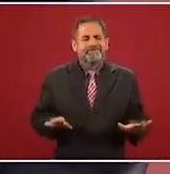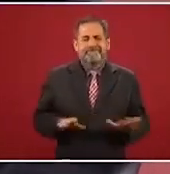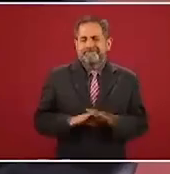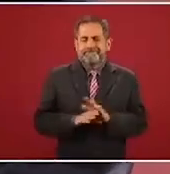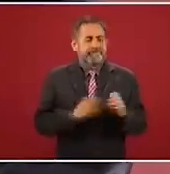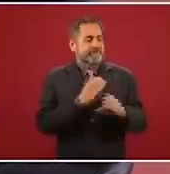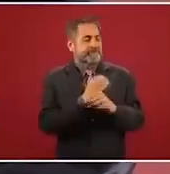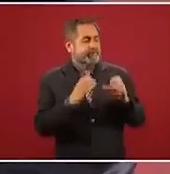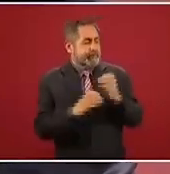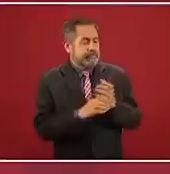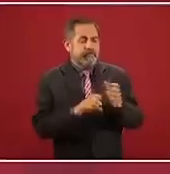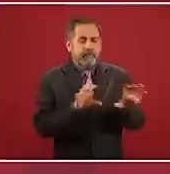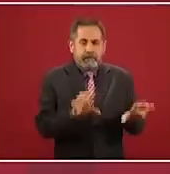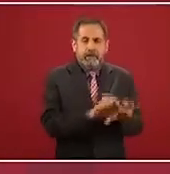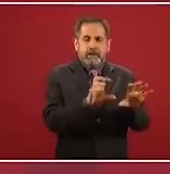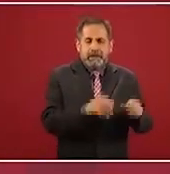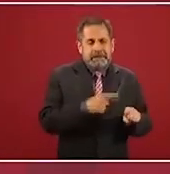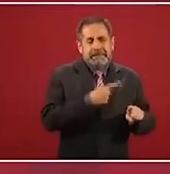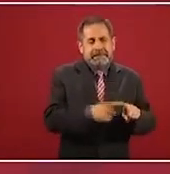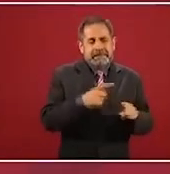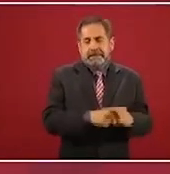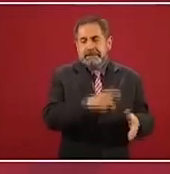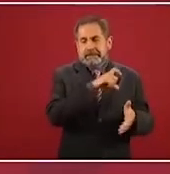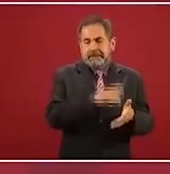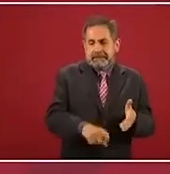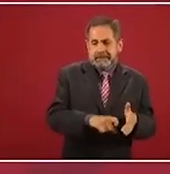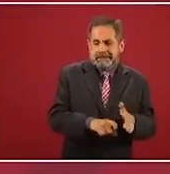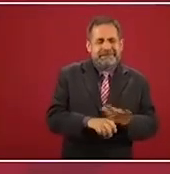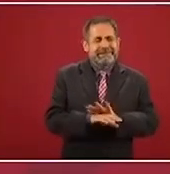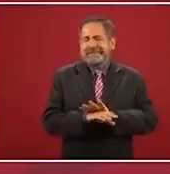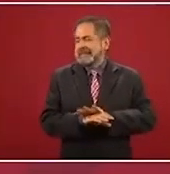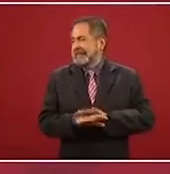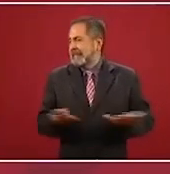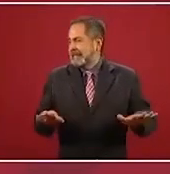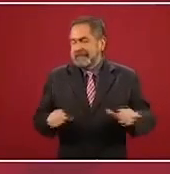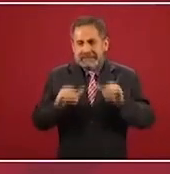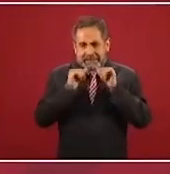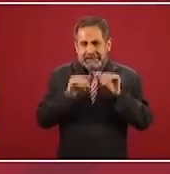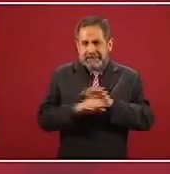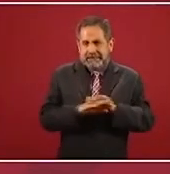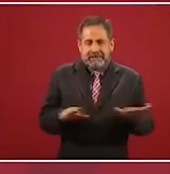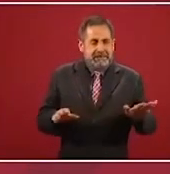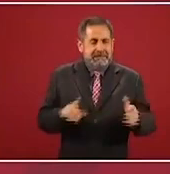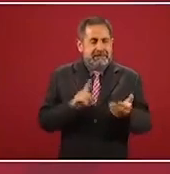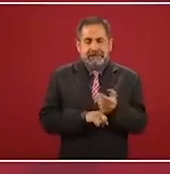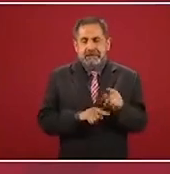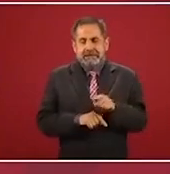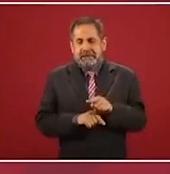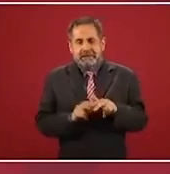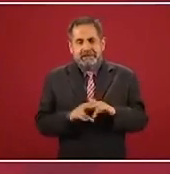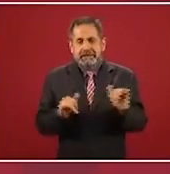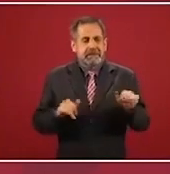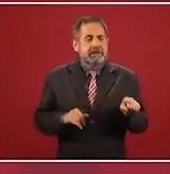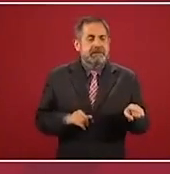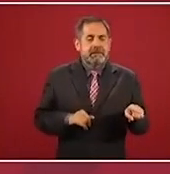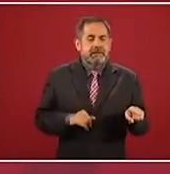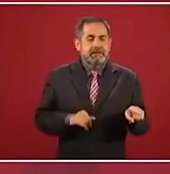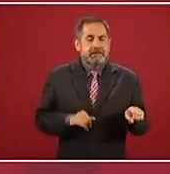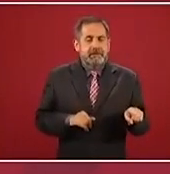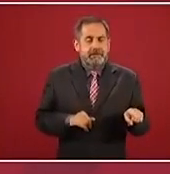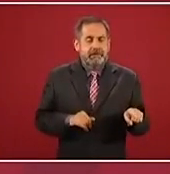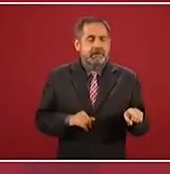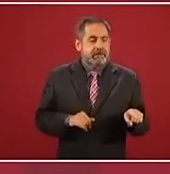equipos, ¿sí? De cómputo, estos equipos